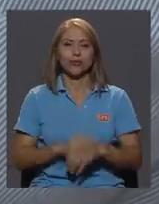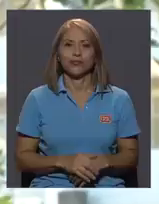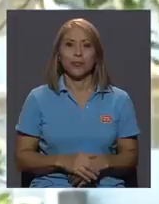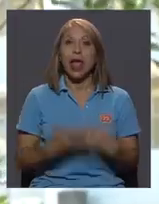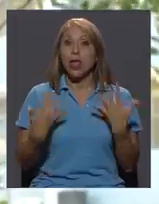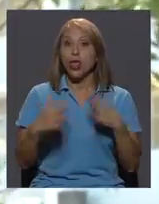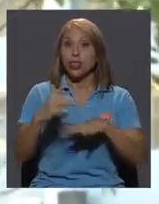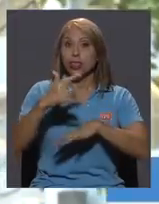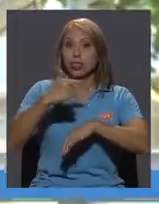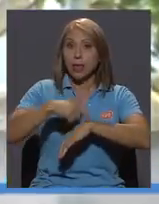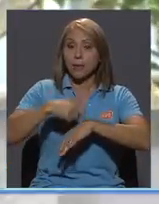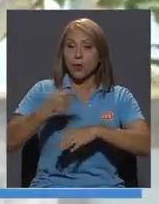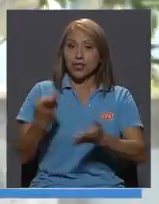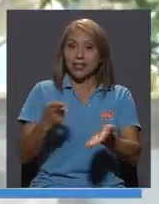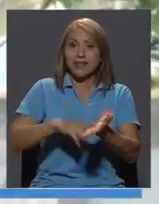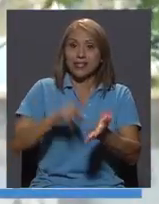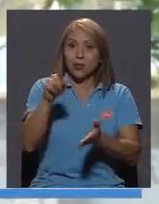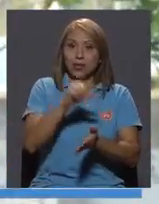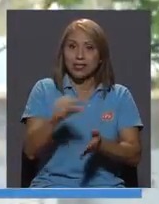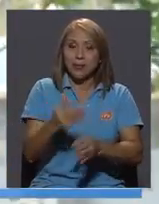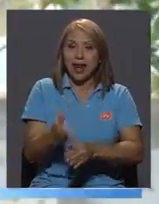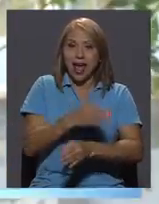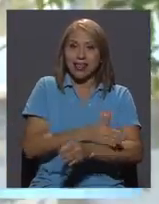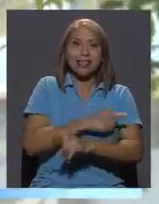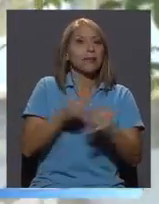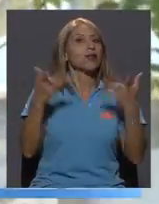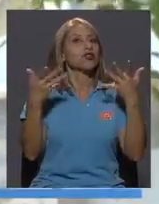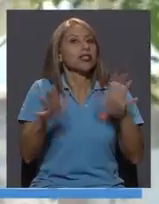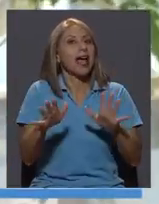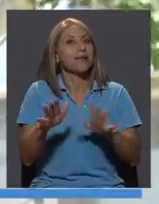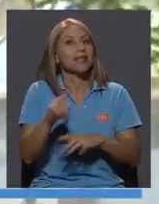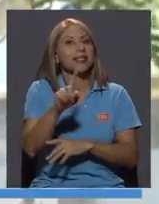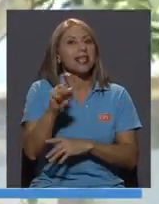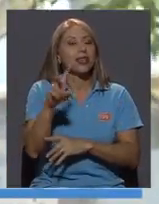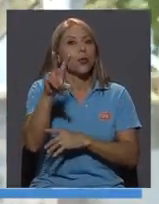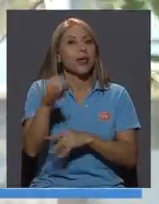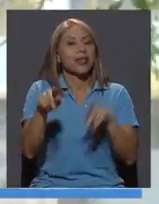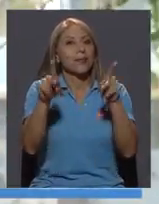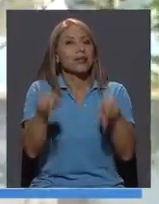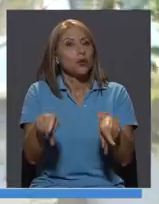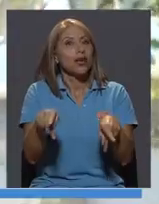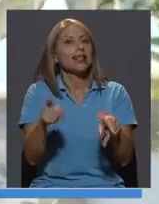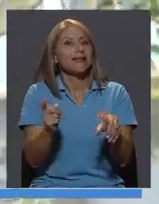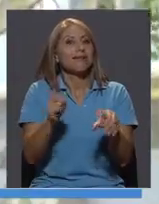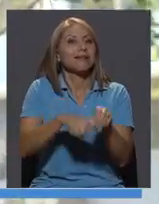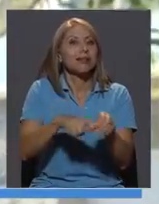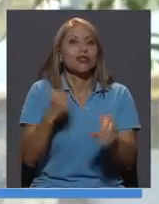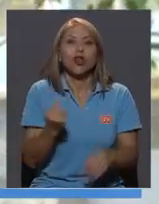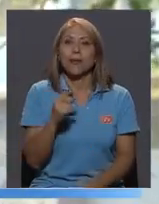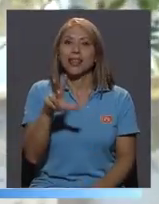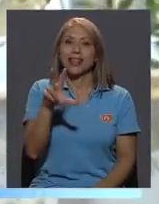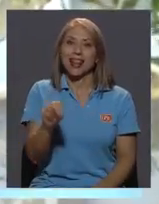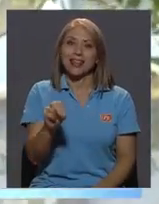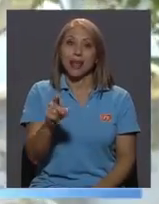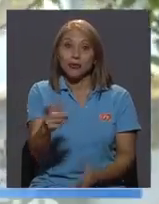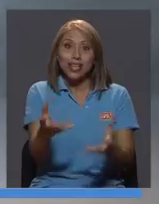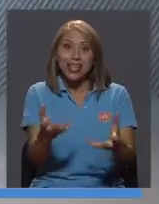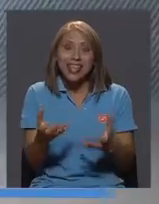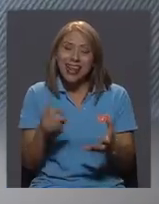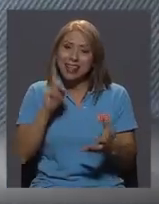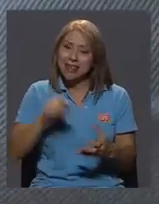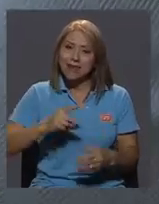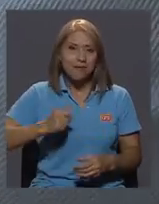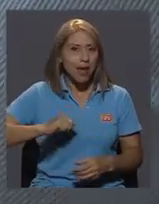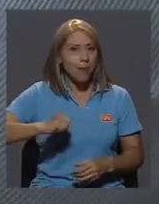Hay tiempo de inscribirse una semana antes, pero ya tenemos 120 aplicaciones y solo quedan 30 espacios para que quien se quiera inscribir, pues